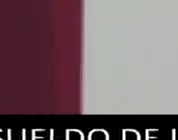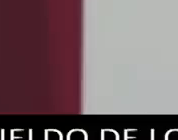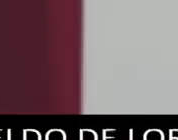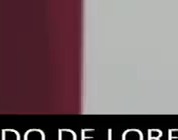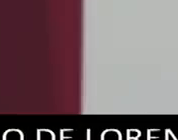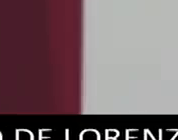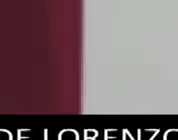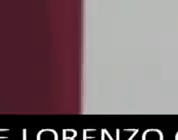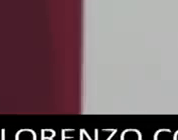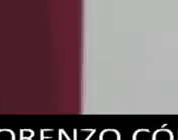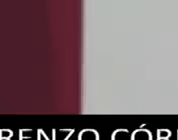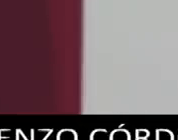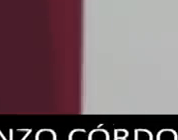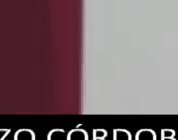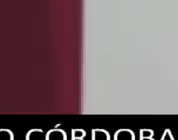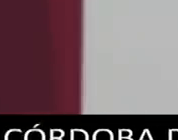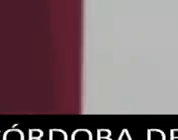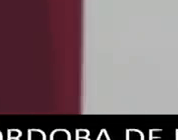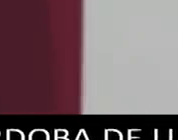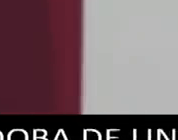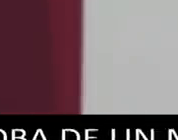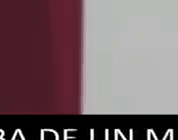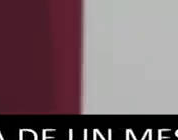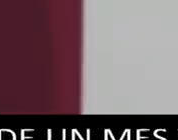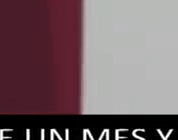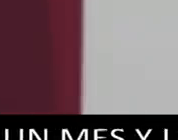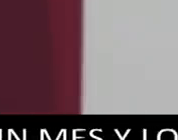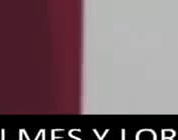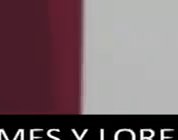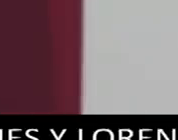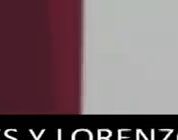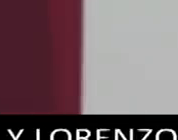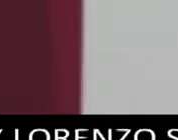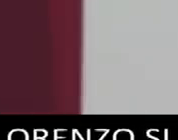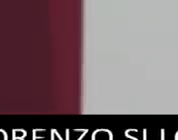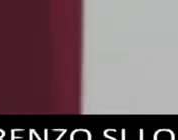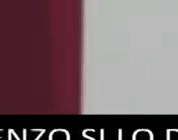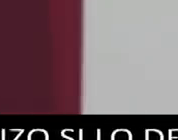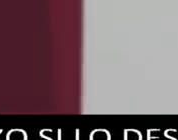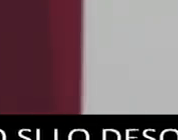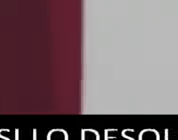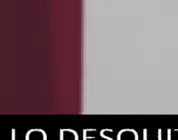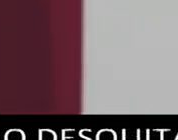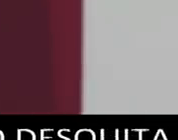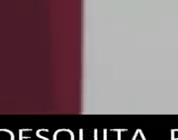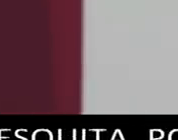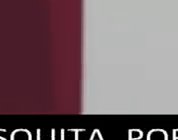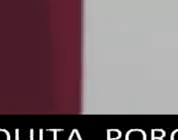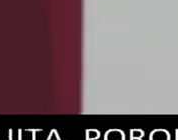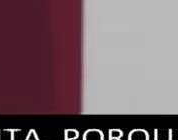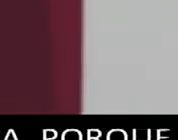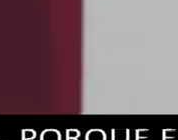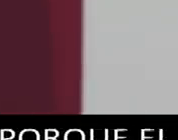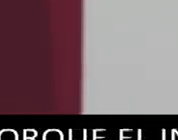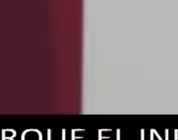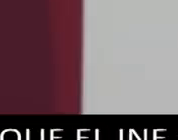entrevista. Al contrario, gracias por tomarnos la llamada. ¿Qué significa esta moción parlamentaria? ¿Qué alcance tiene?